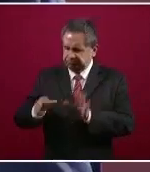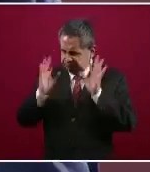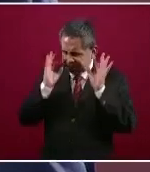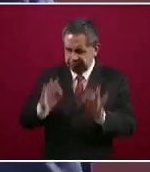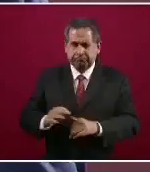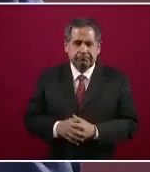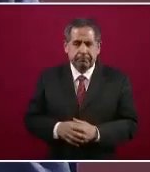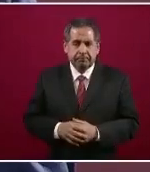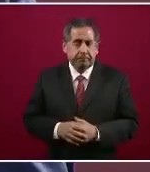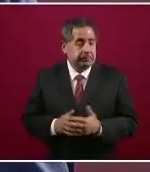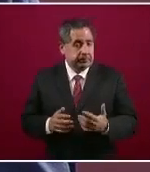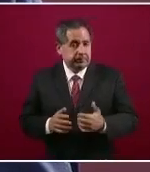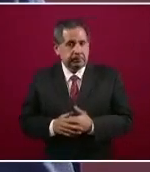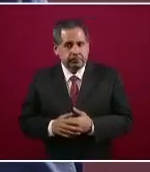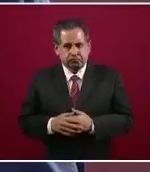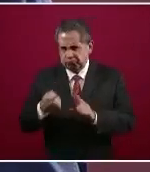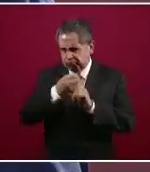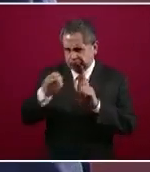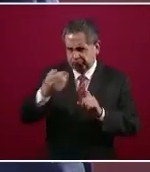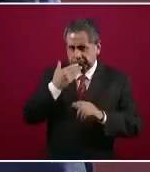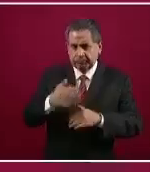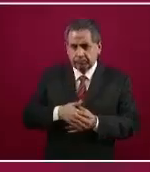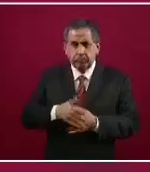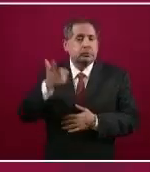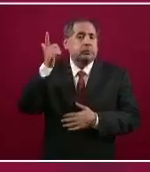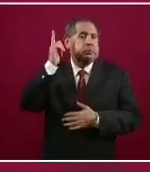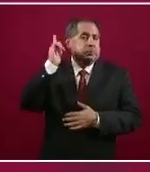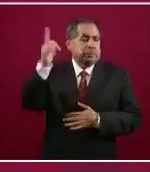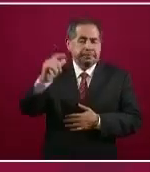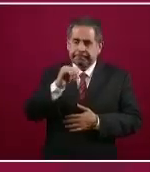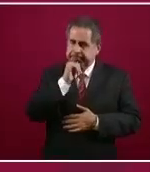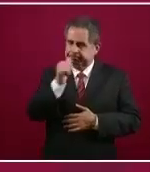Ojalá y no haya